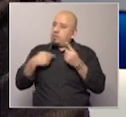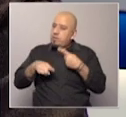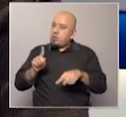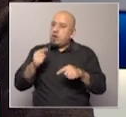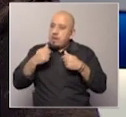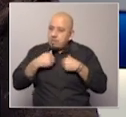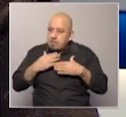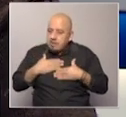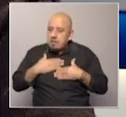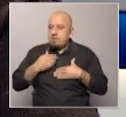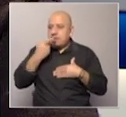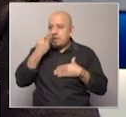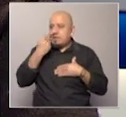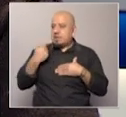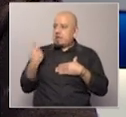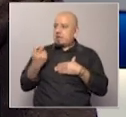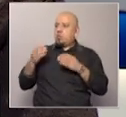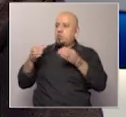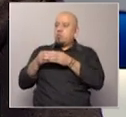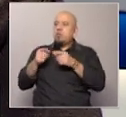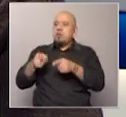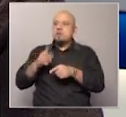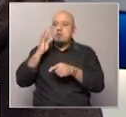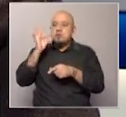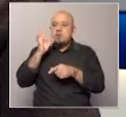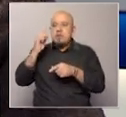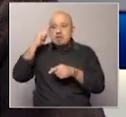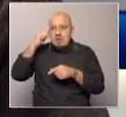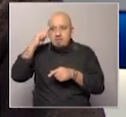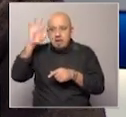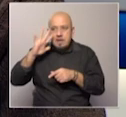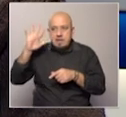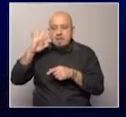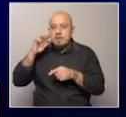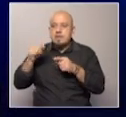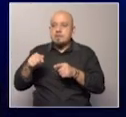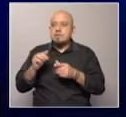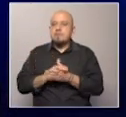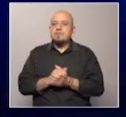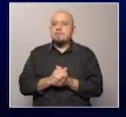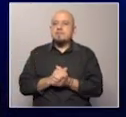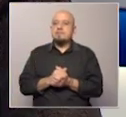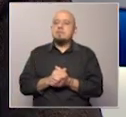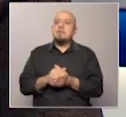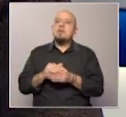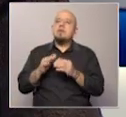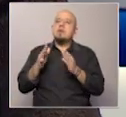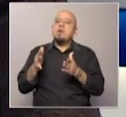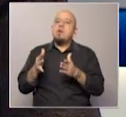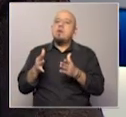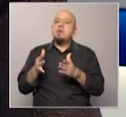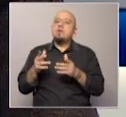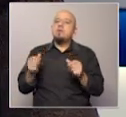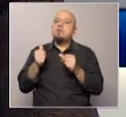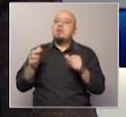me interesa el grupo le interesa lo de rescatar esa posibilidad de imaginar a esos niveles bien a esos niveles de bueno